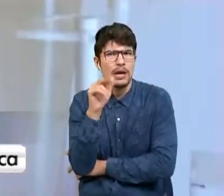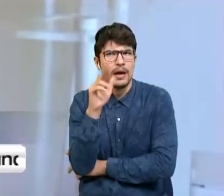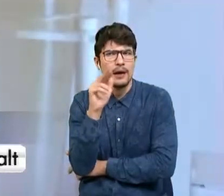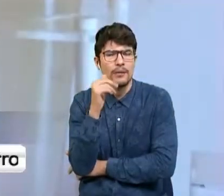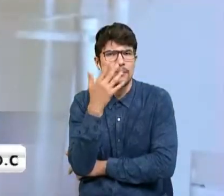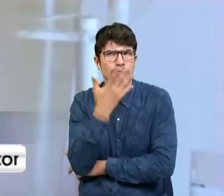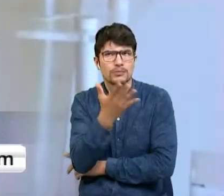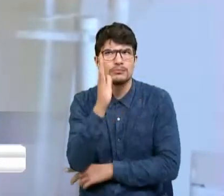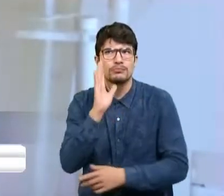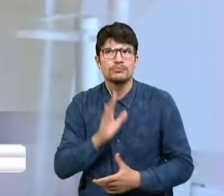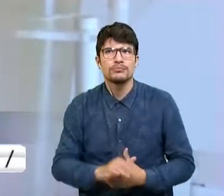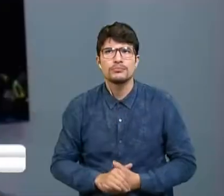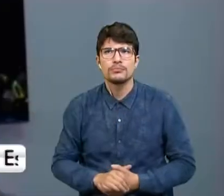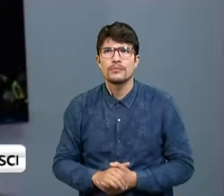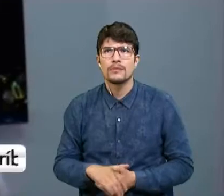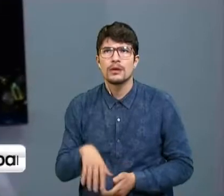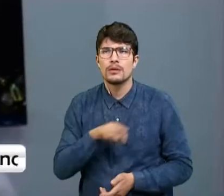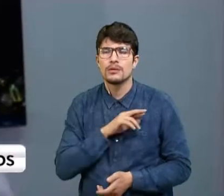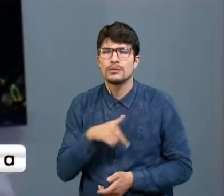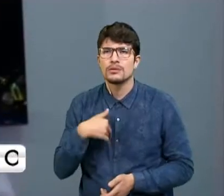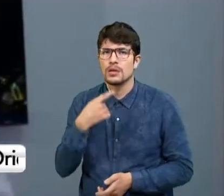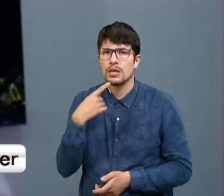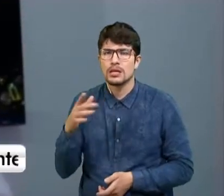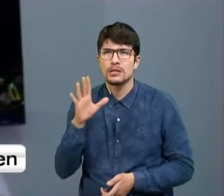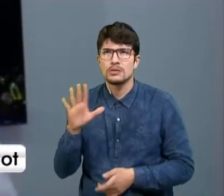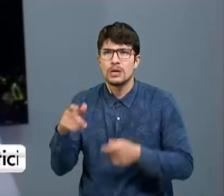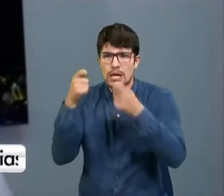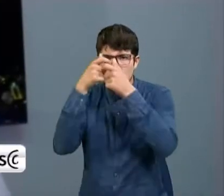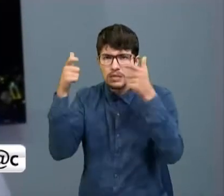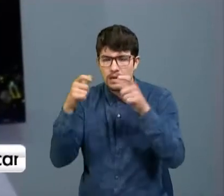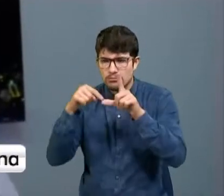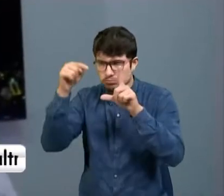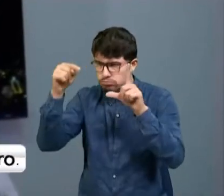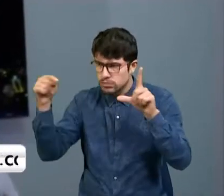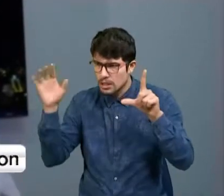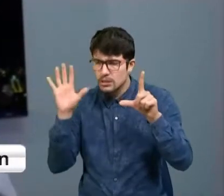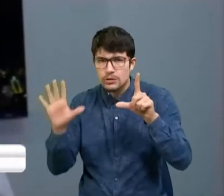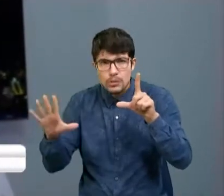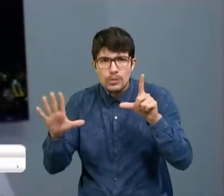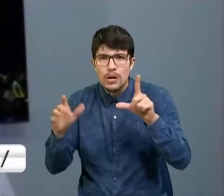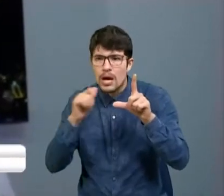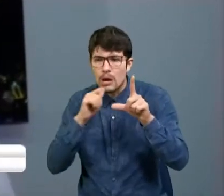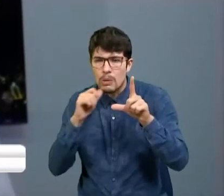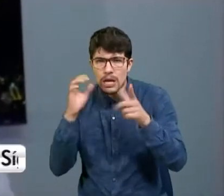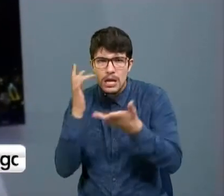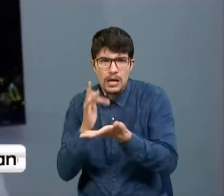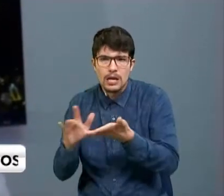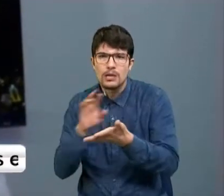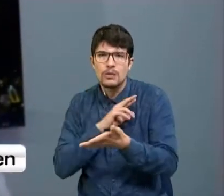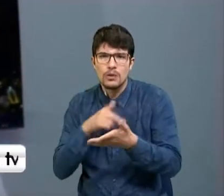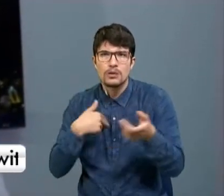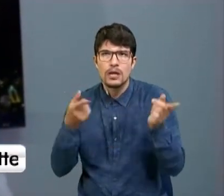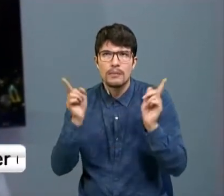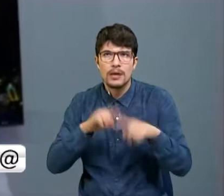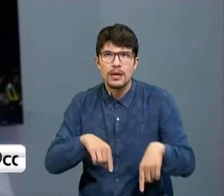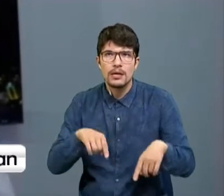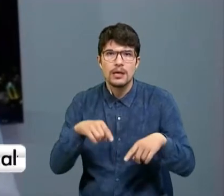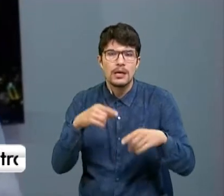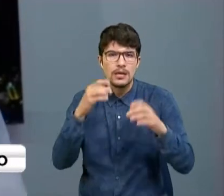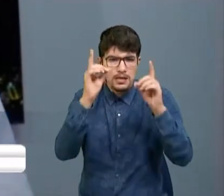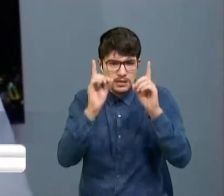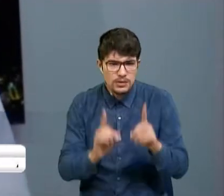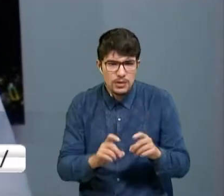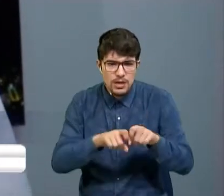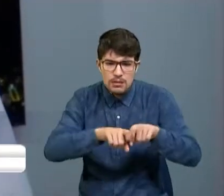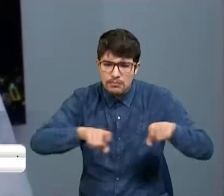normales decimos el diagnóstico del estado de nuestra p tabla colina y también estamos proyectando y hacer el catastro de redes es decir definir muy